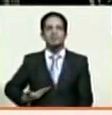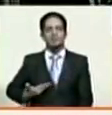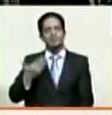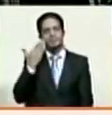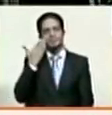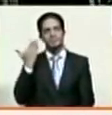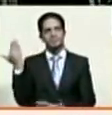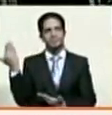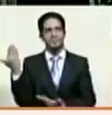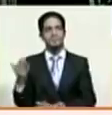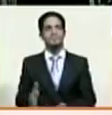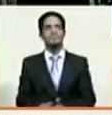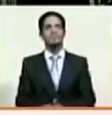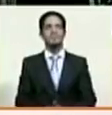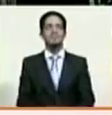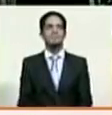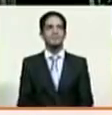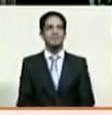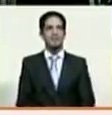Urdaneta. Adelante, Joa, te escuchamos.